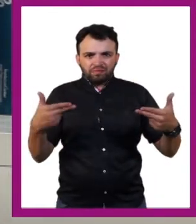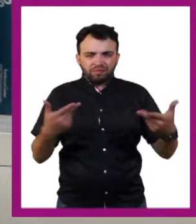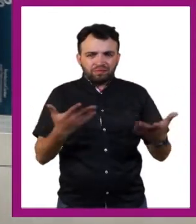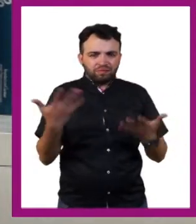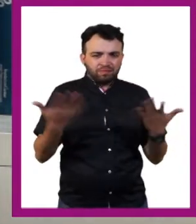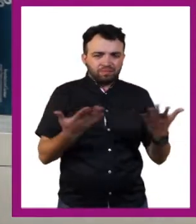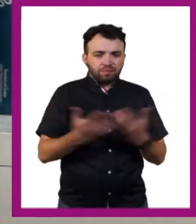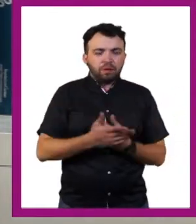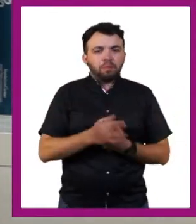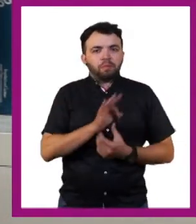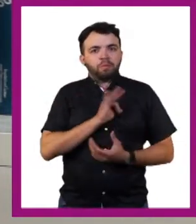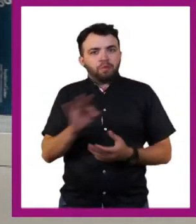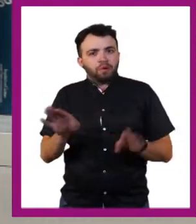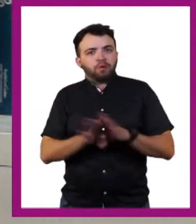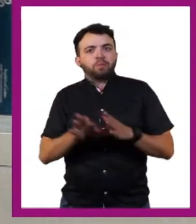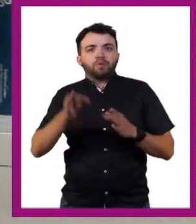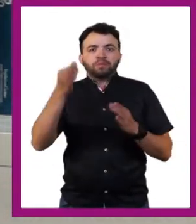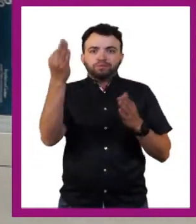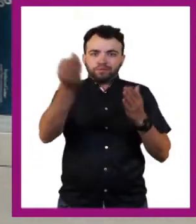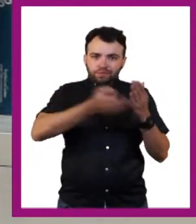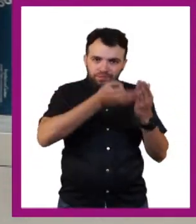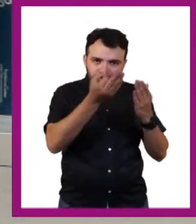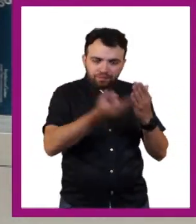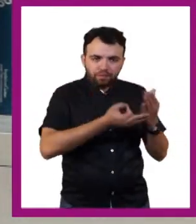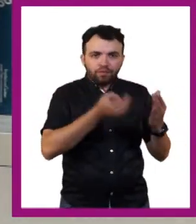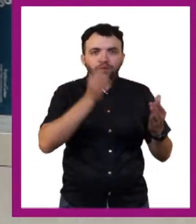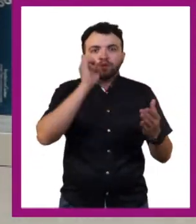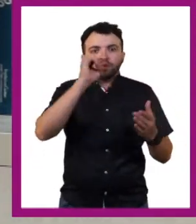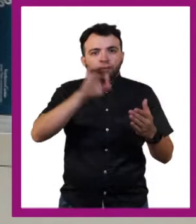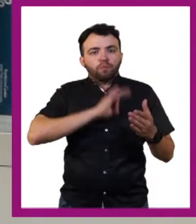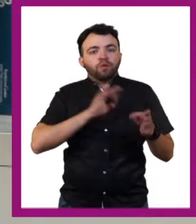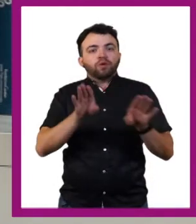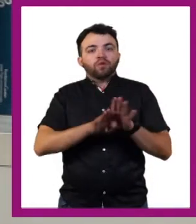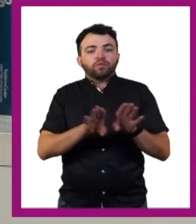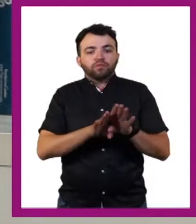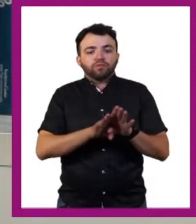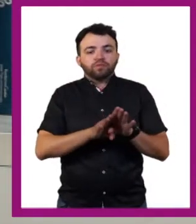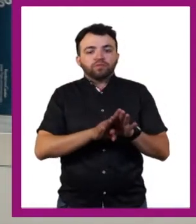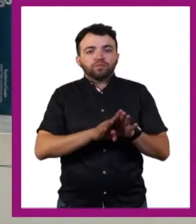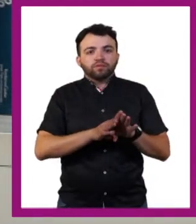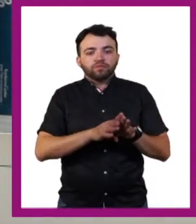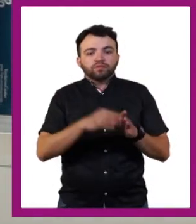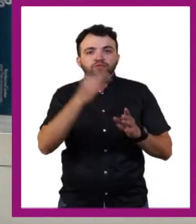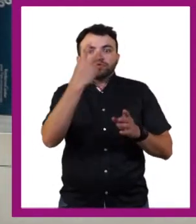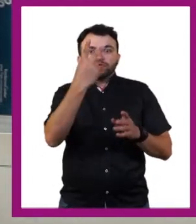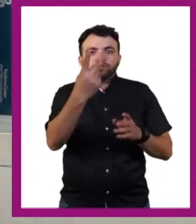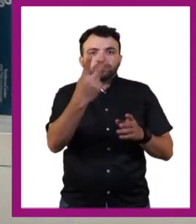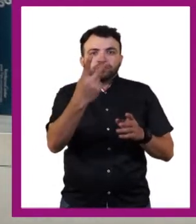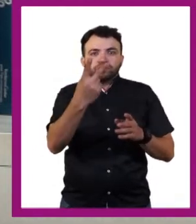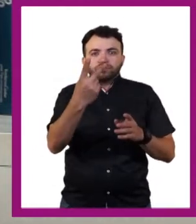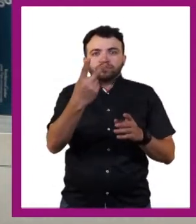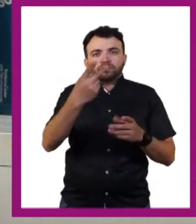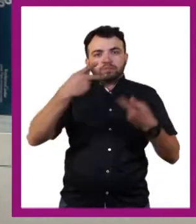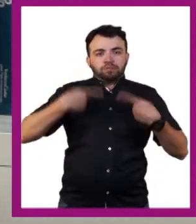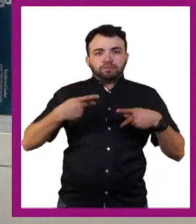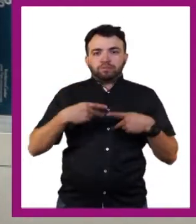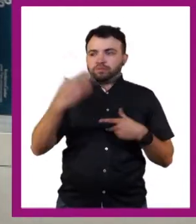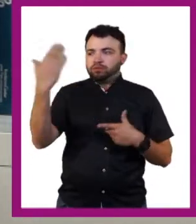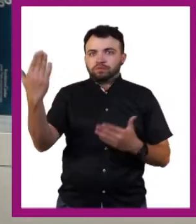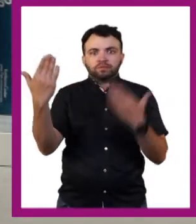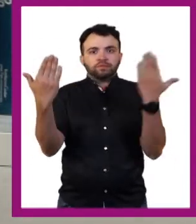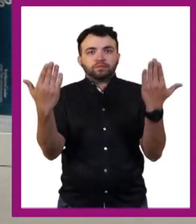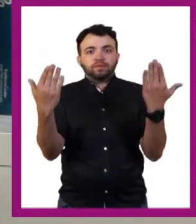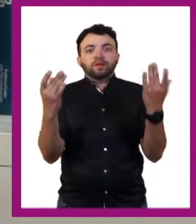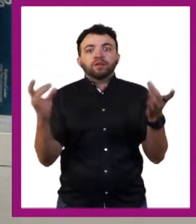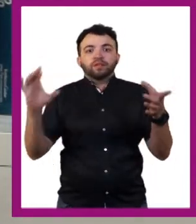coser o puedes poner a 2 personajes separados en fotos y unirlos con un hilo, ¿no? Como que das a entender al espectador que hay un vínculo